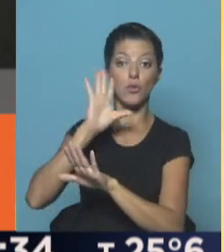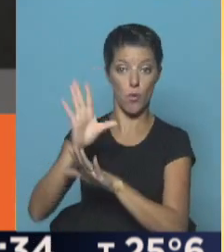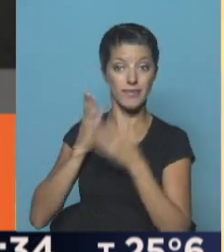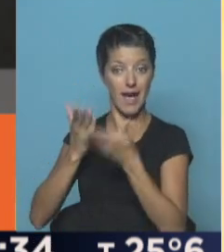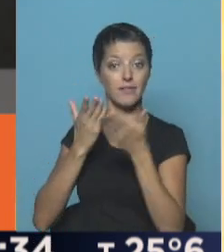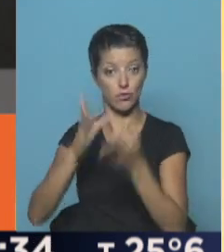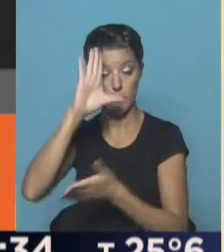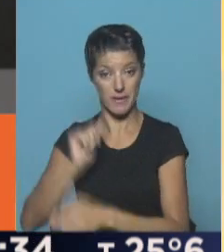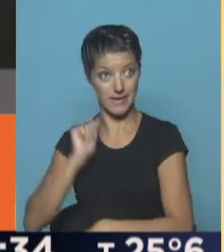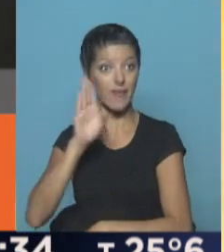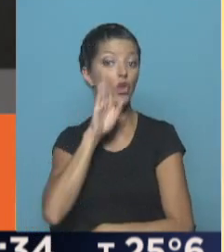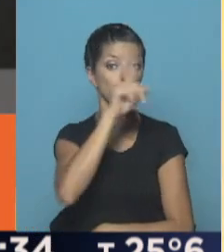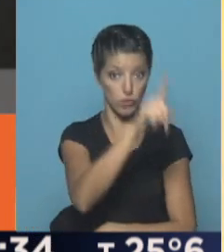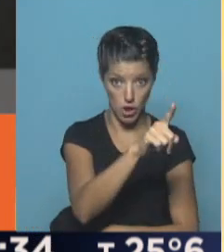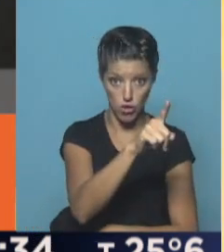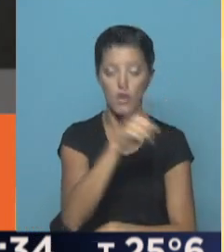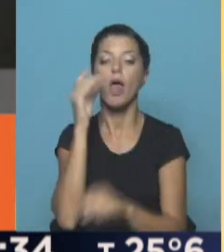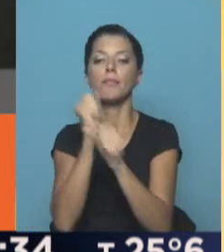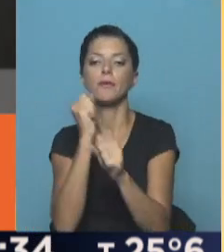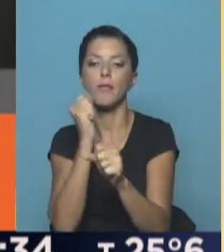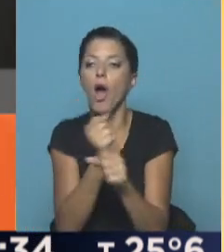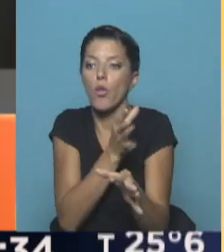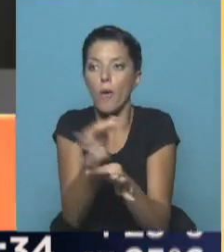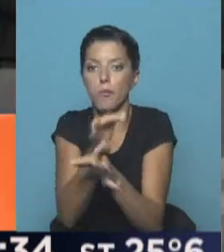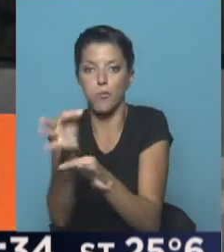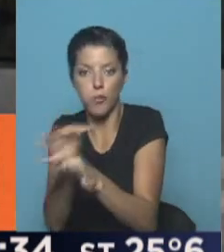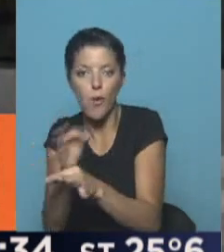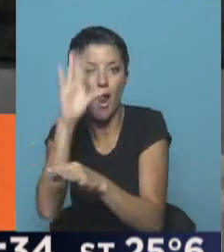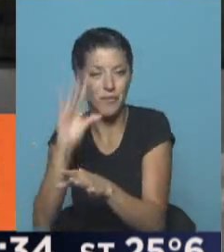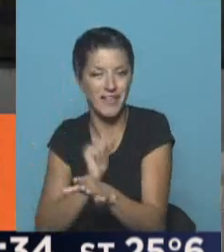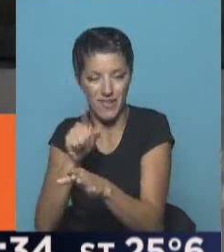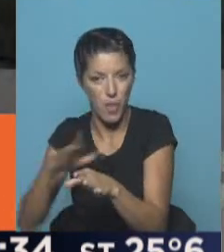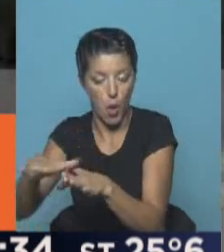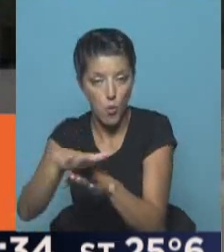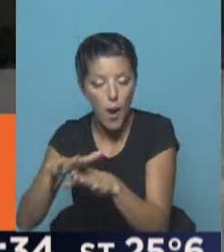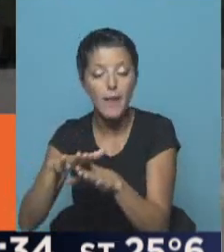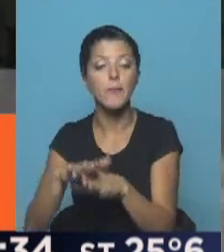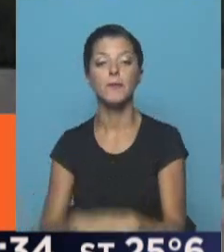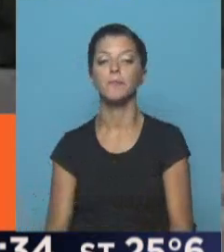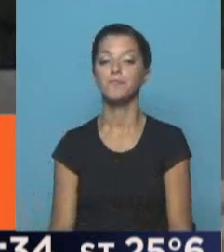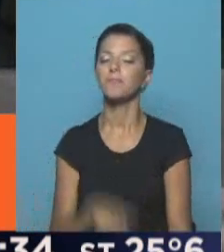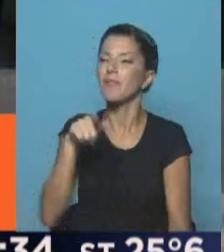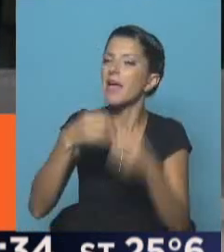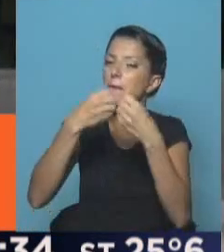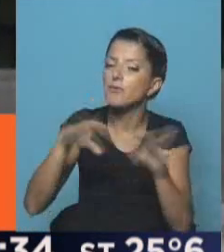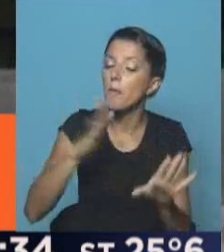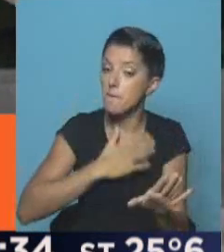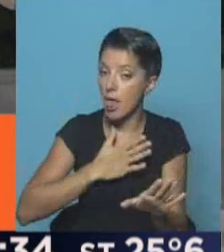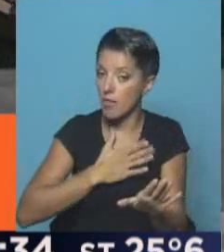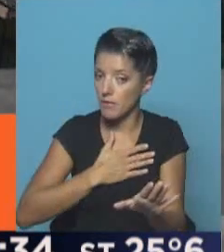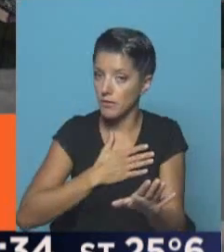militares estadounidenses realizando tareas de entrenamiento a las Fuerzas Armadas de Georgia, fue el inicio de lo que yo diría un acto